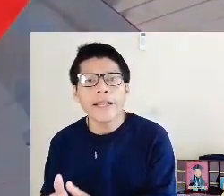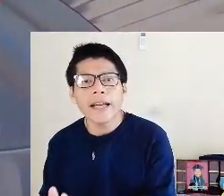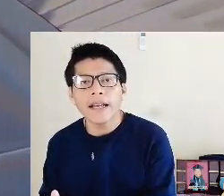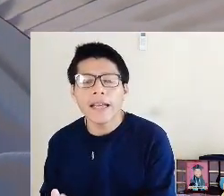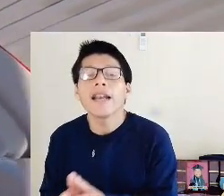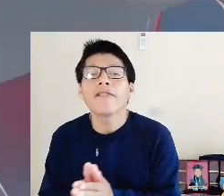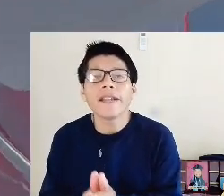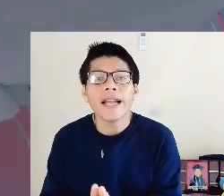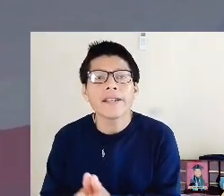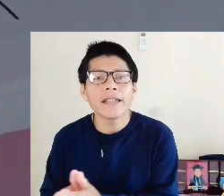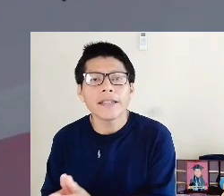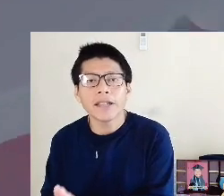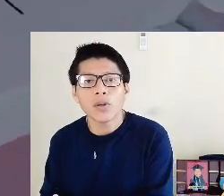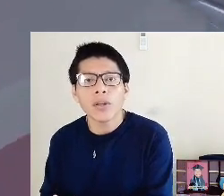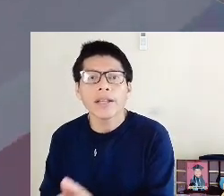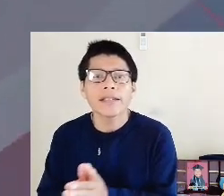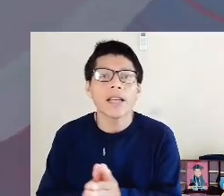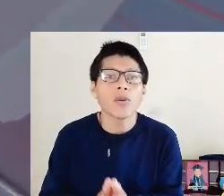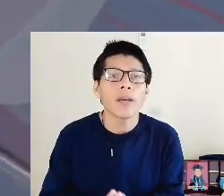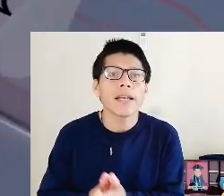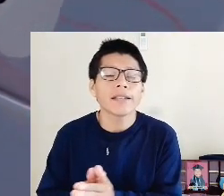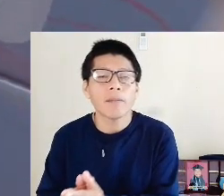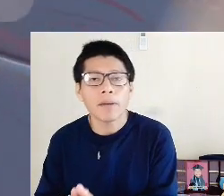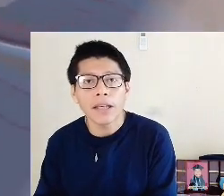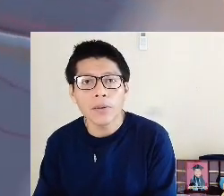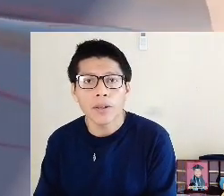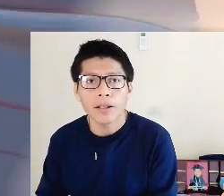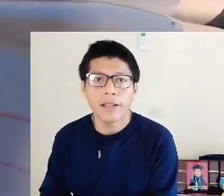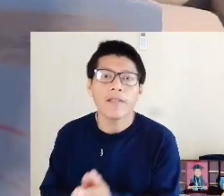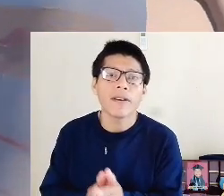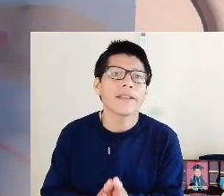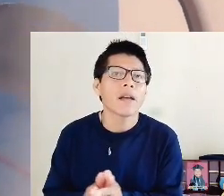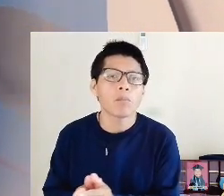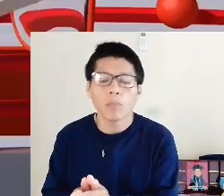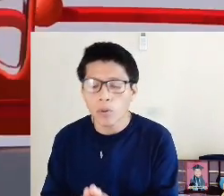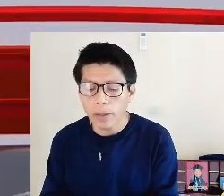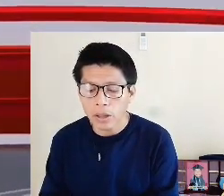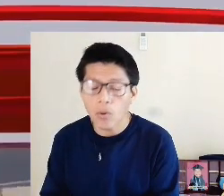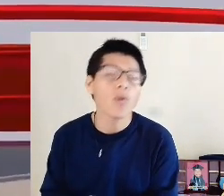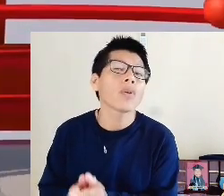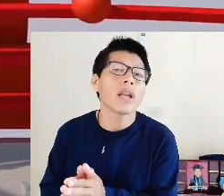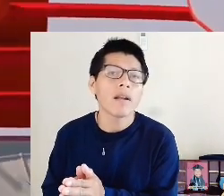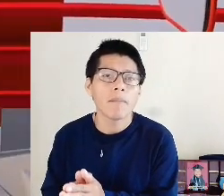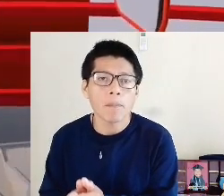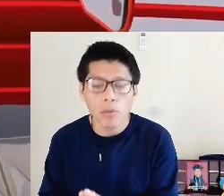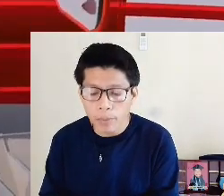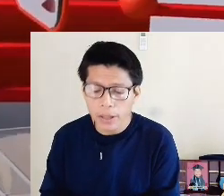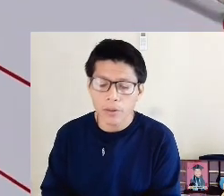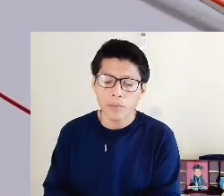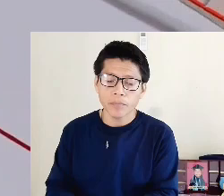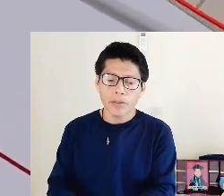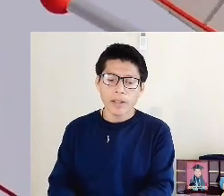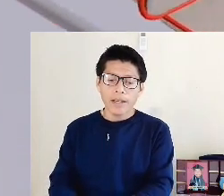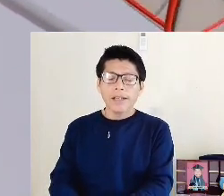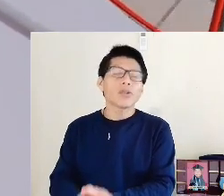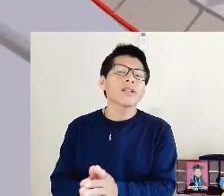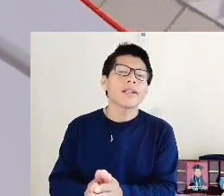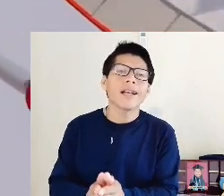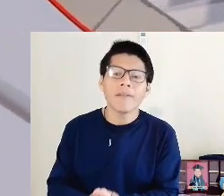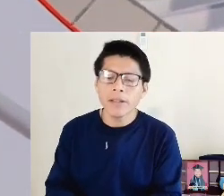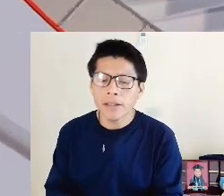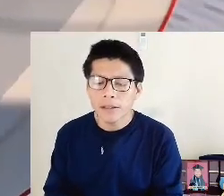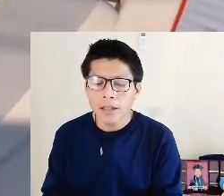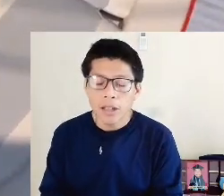la final el final de esta historia de esta novela de esta película del frente amplio Por México o del vapor México